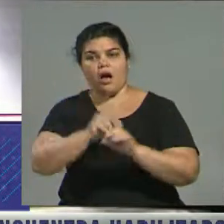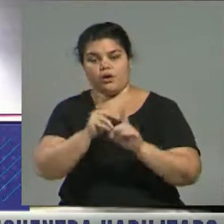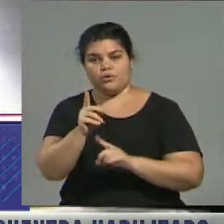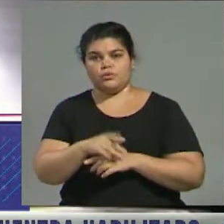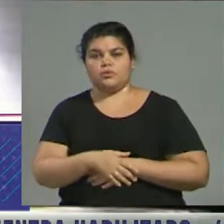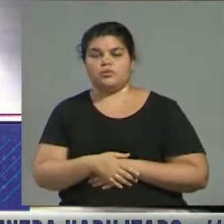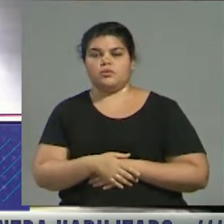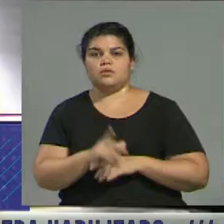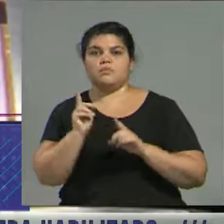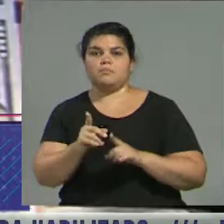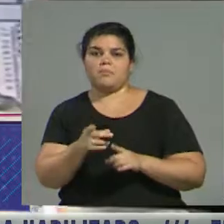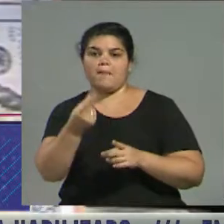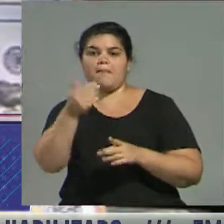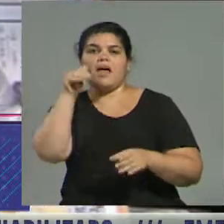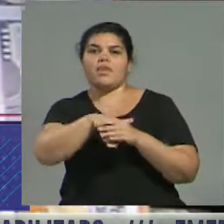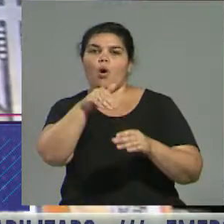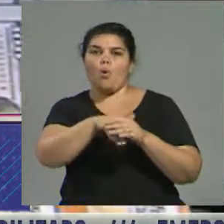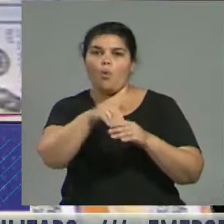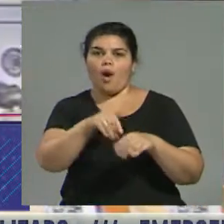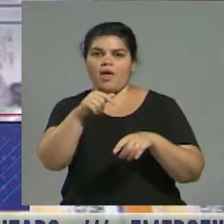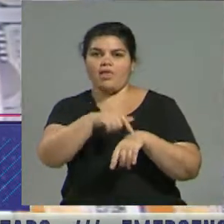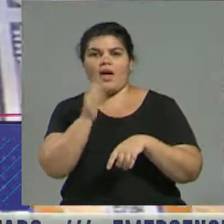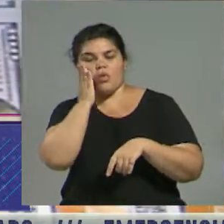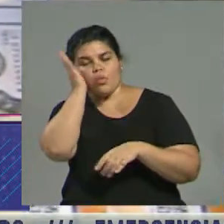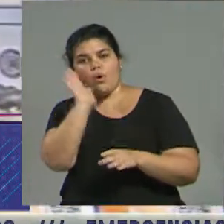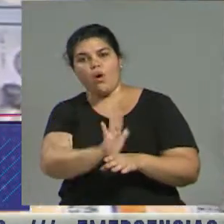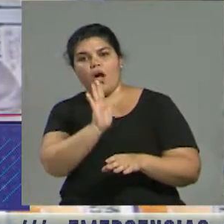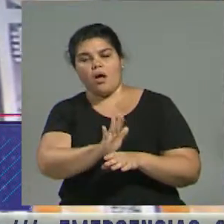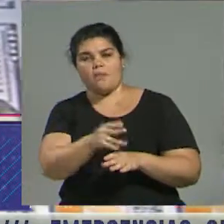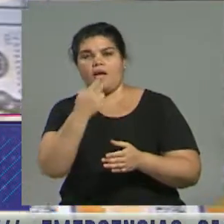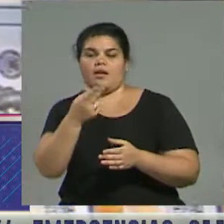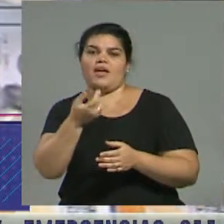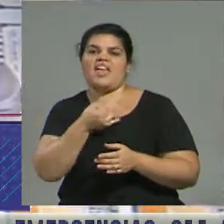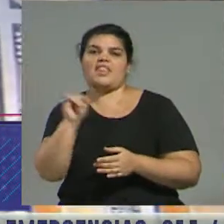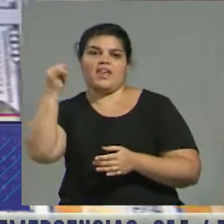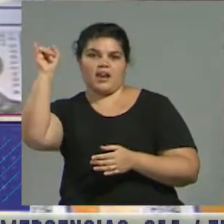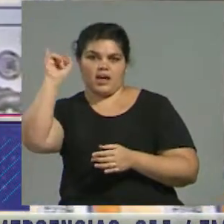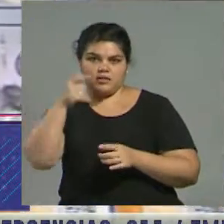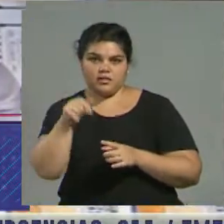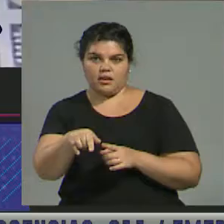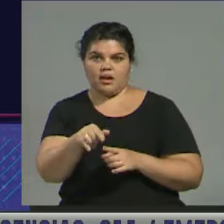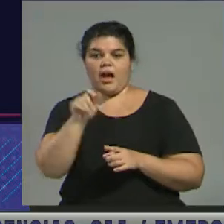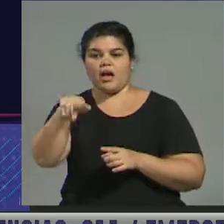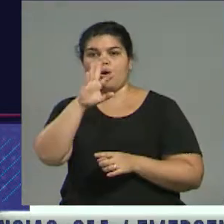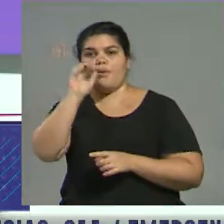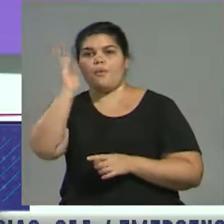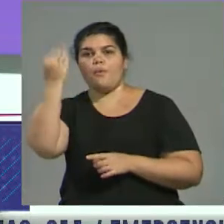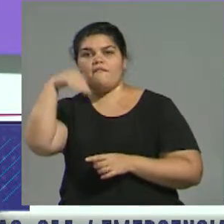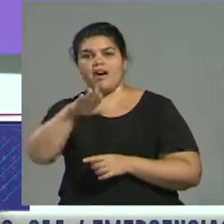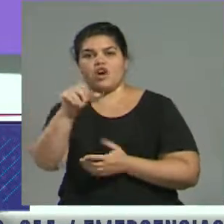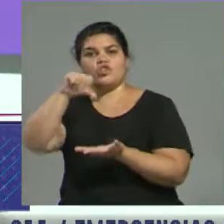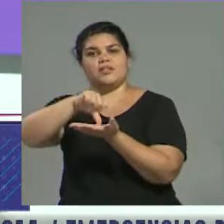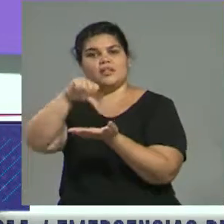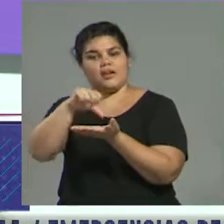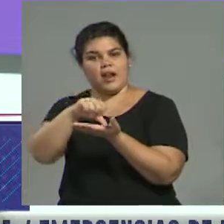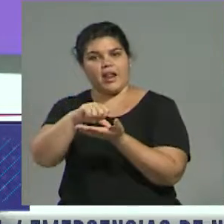da una tasa de interés relativamente baja, optan por las letras del Banco Central o históricamente uno busca la moneda que tiene más cerca y